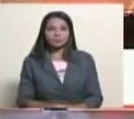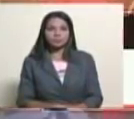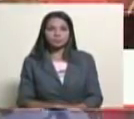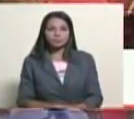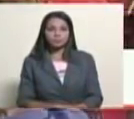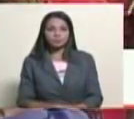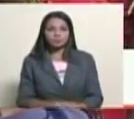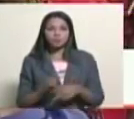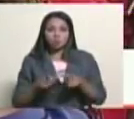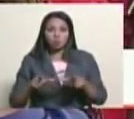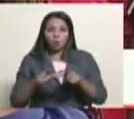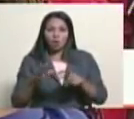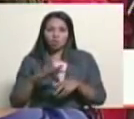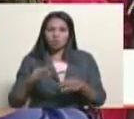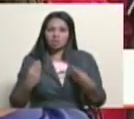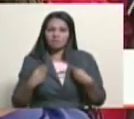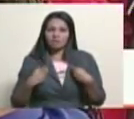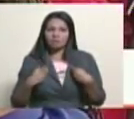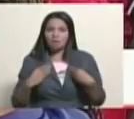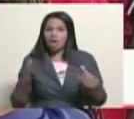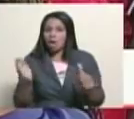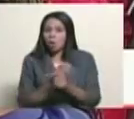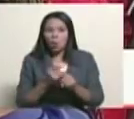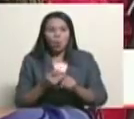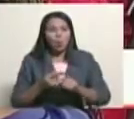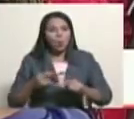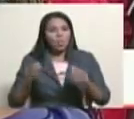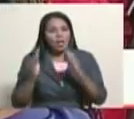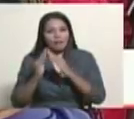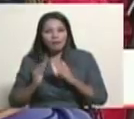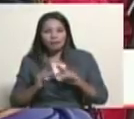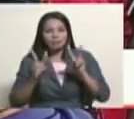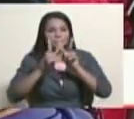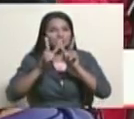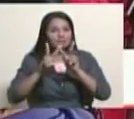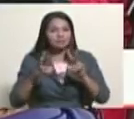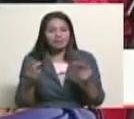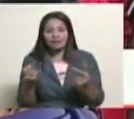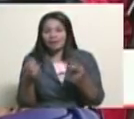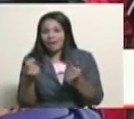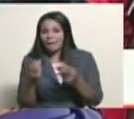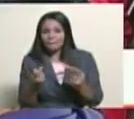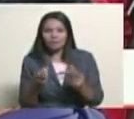El lugar donde vive, en un ranchito, conseguirle su casa con la Gran Misión Vivienda Venezuela.